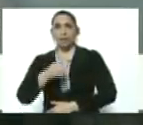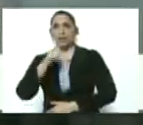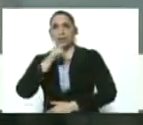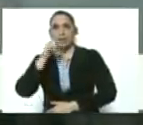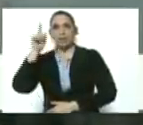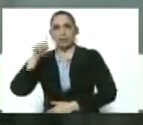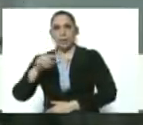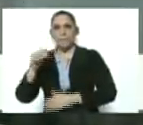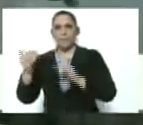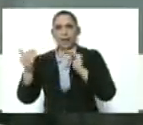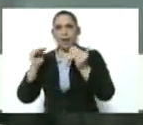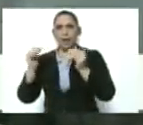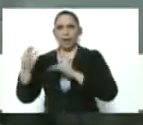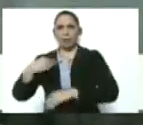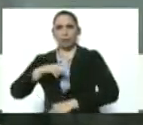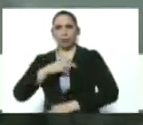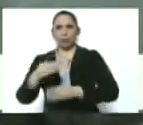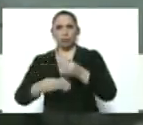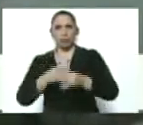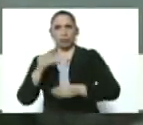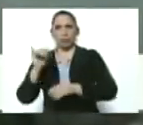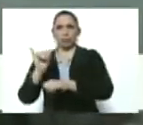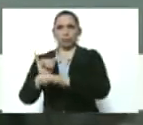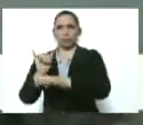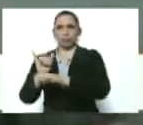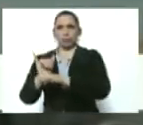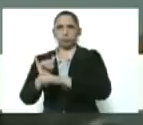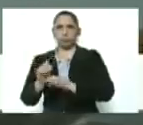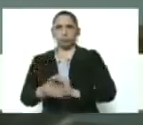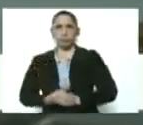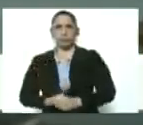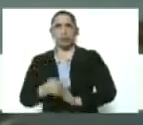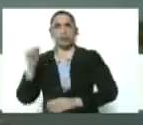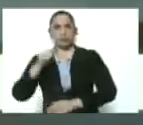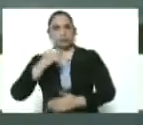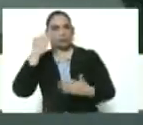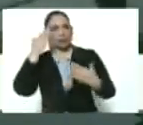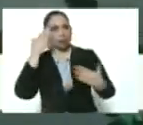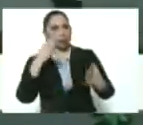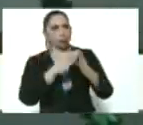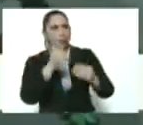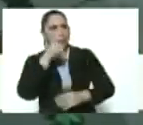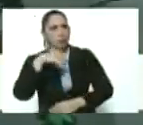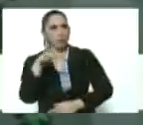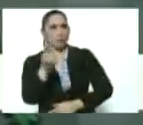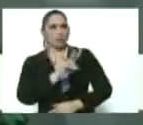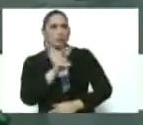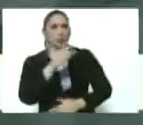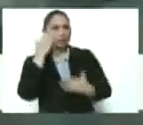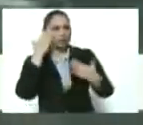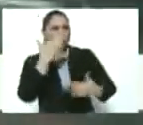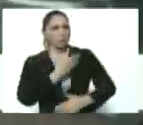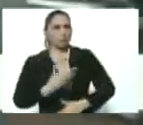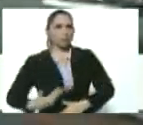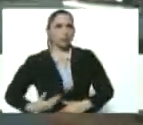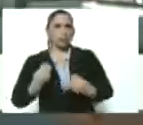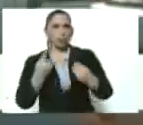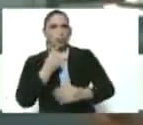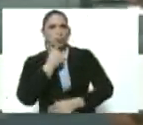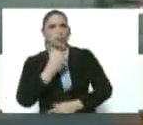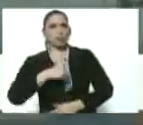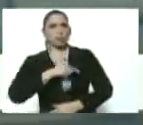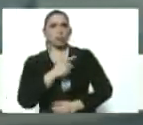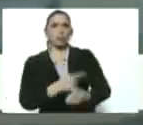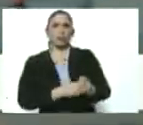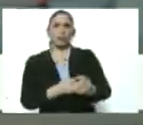tiene un balance de lo que hemos hecho en cumaná si saludo a todo el pueblo de venezuela saludos presidentes como lo ha dicho nuestro querido y